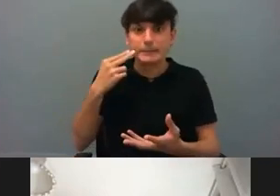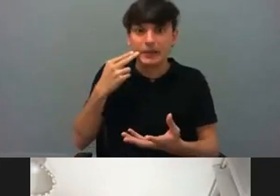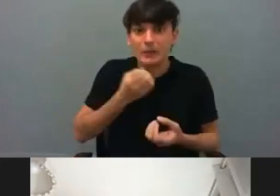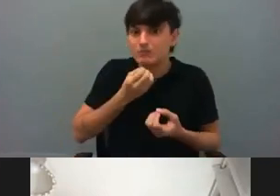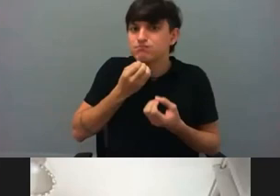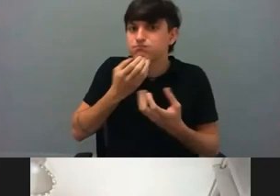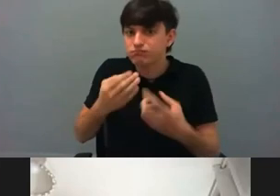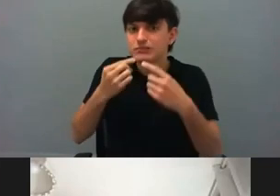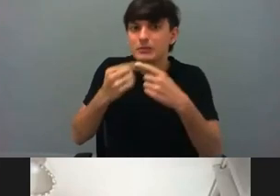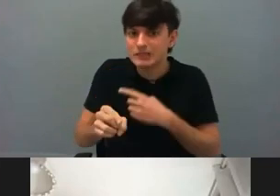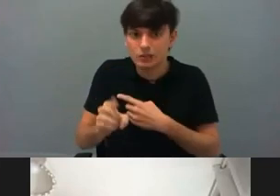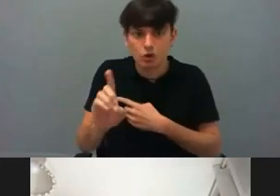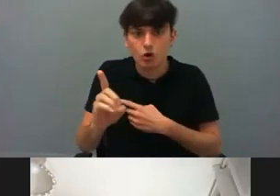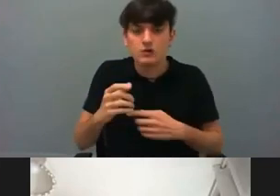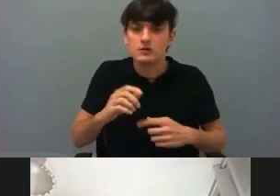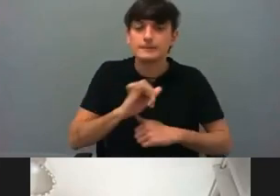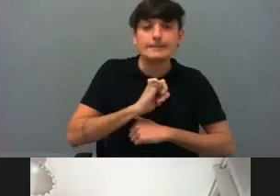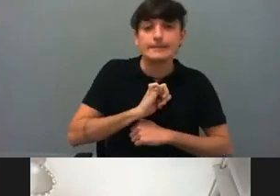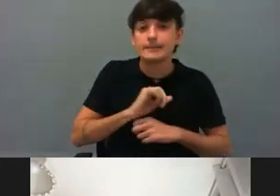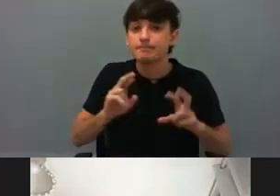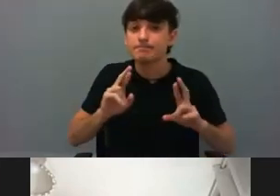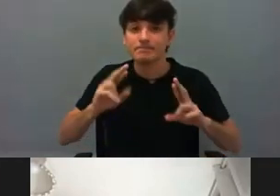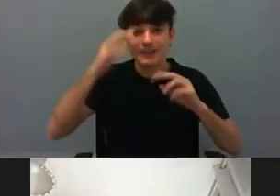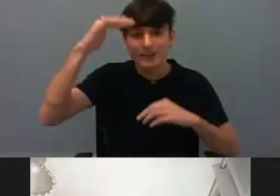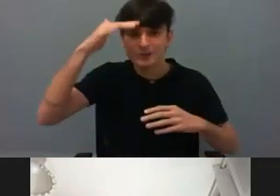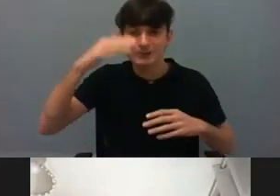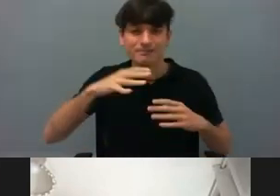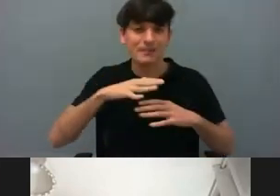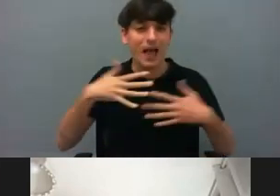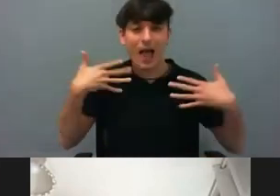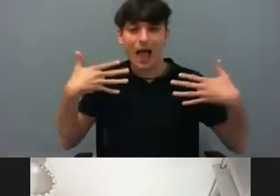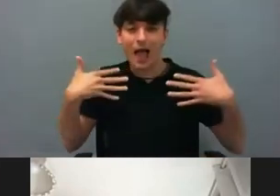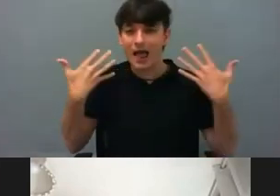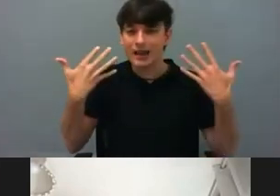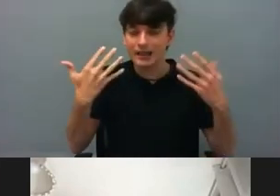Debíamos esperarlo con la ilusión y la alegría que se merecían.